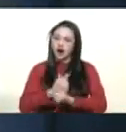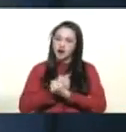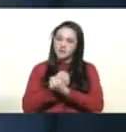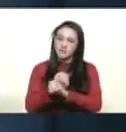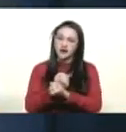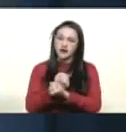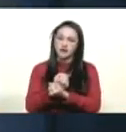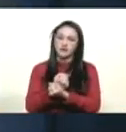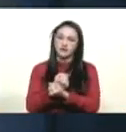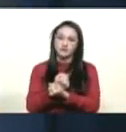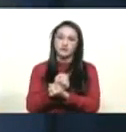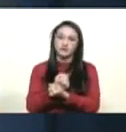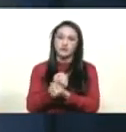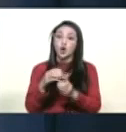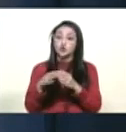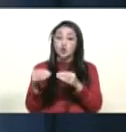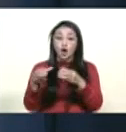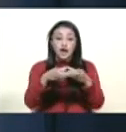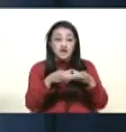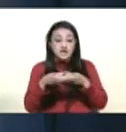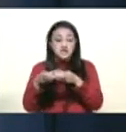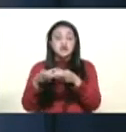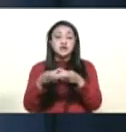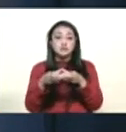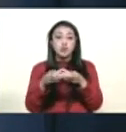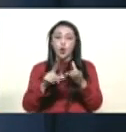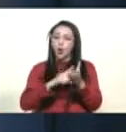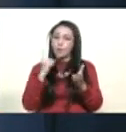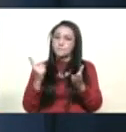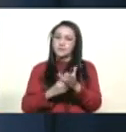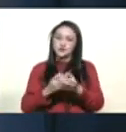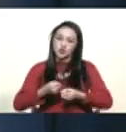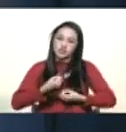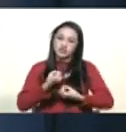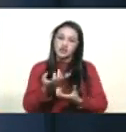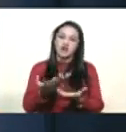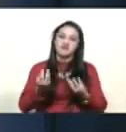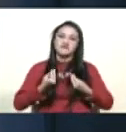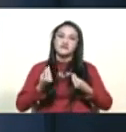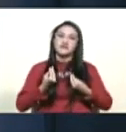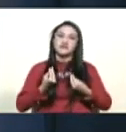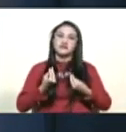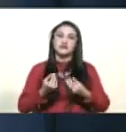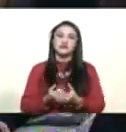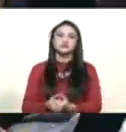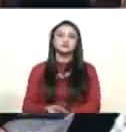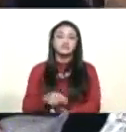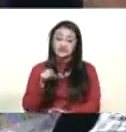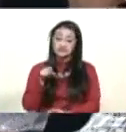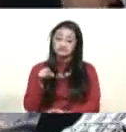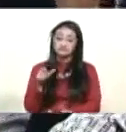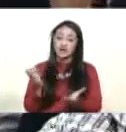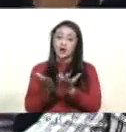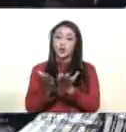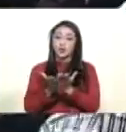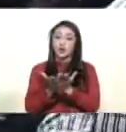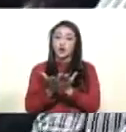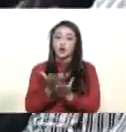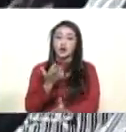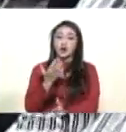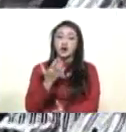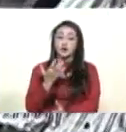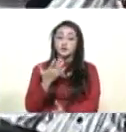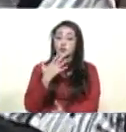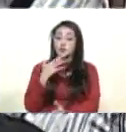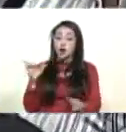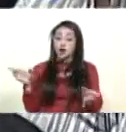y queridos por todo un equipo humano que daría la vida por nuestros hijos. Esa es la escuela. Si algo debiera